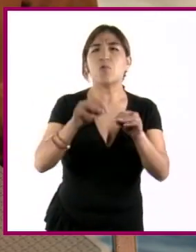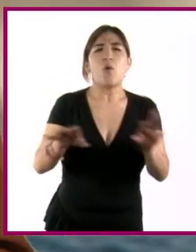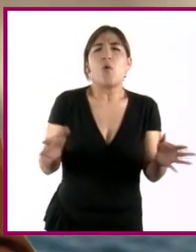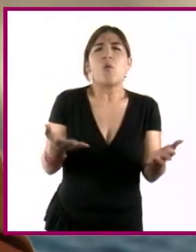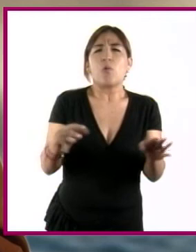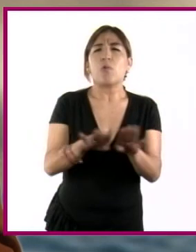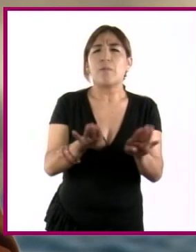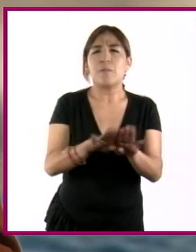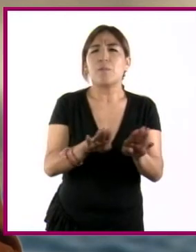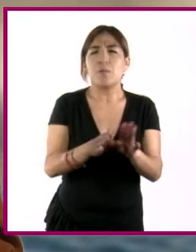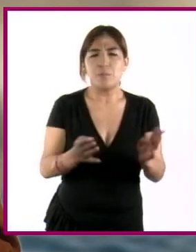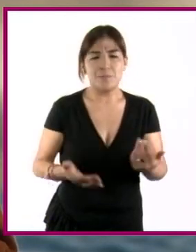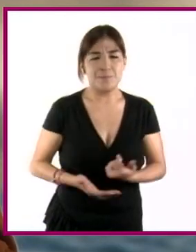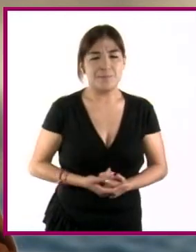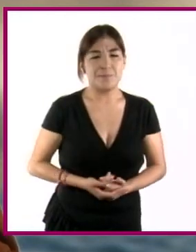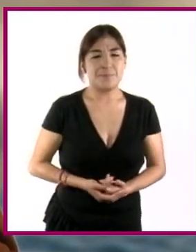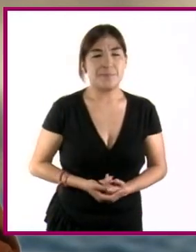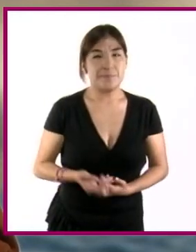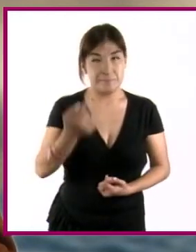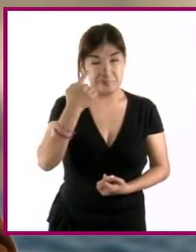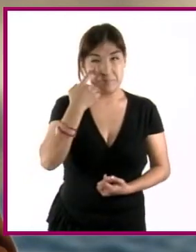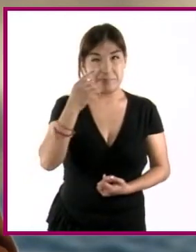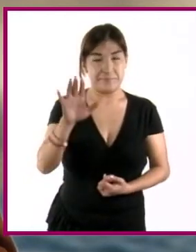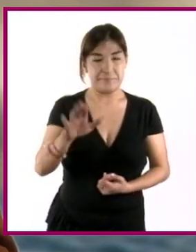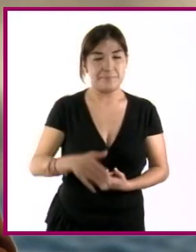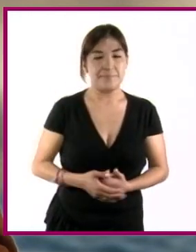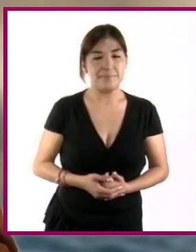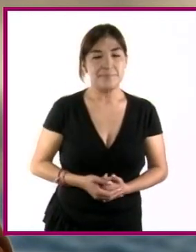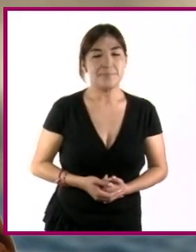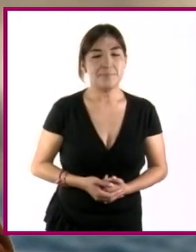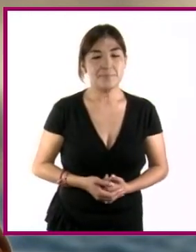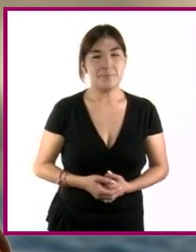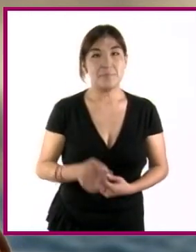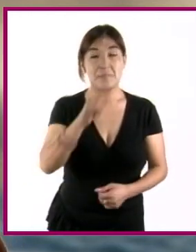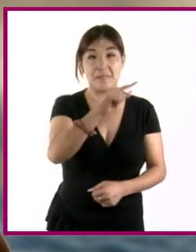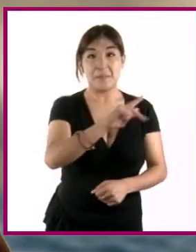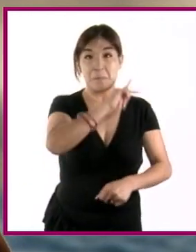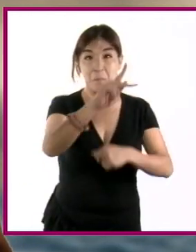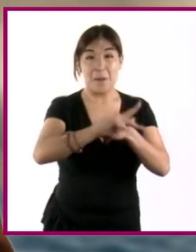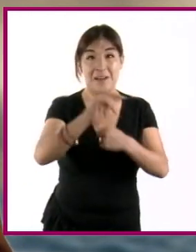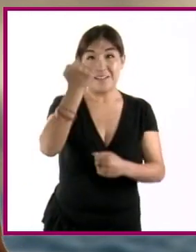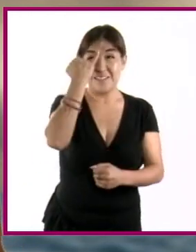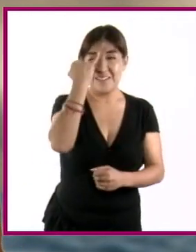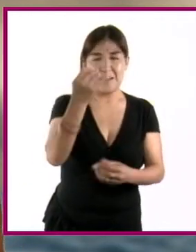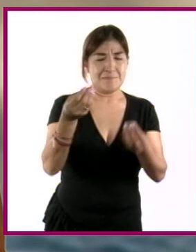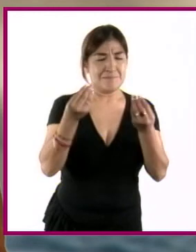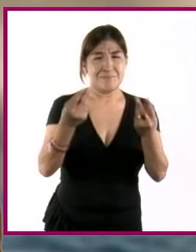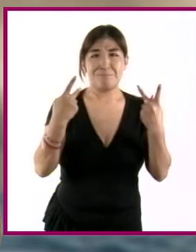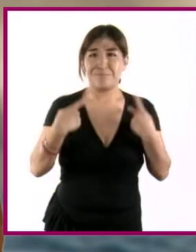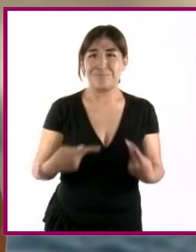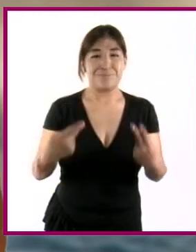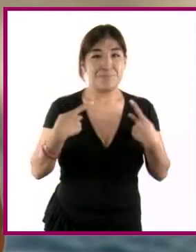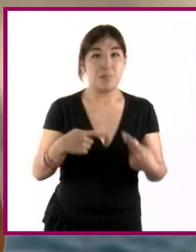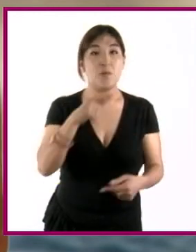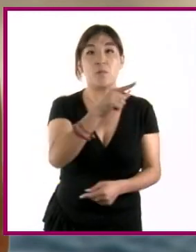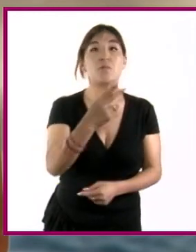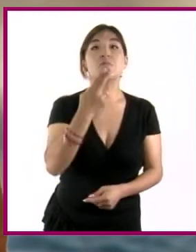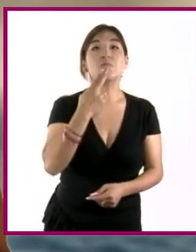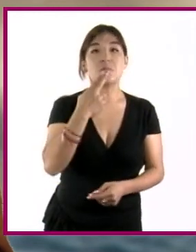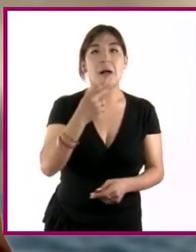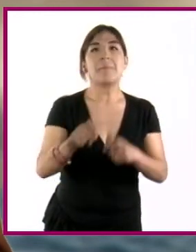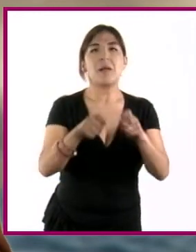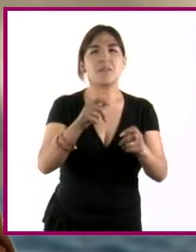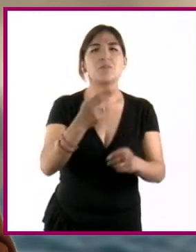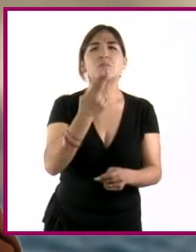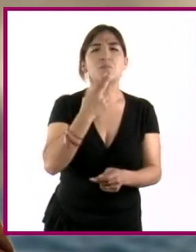posible? Mira, en la India, que es uno de los países más poblados del mundo, utilizan el plástico reciclado